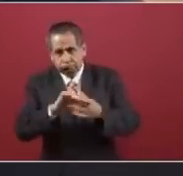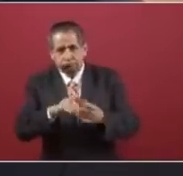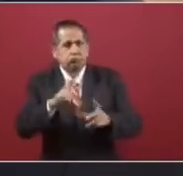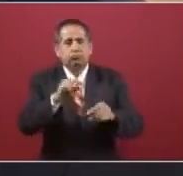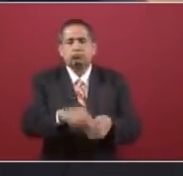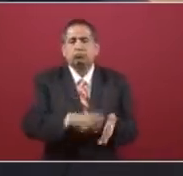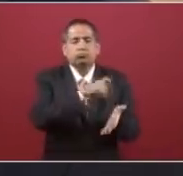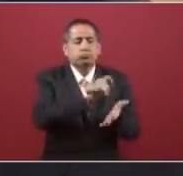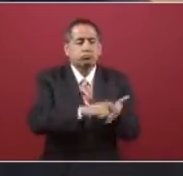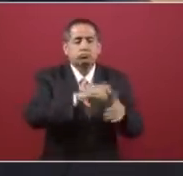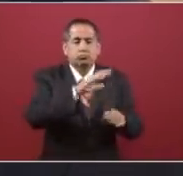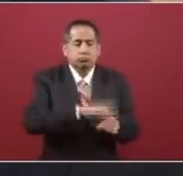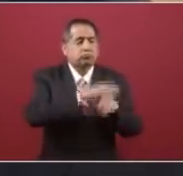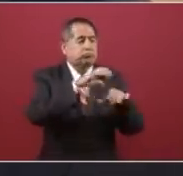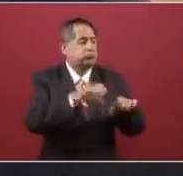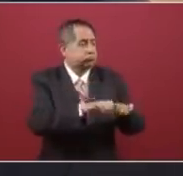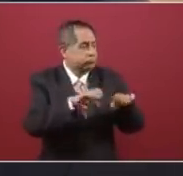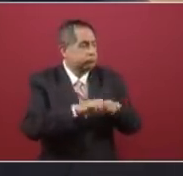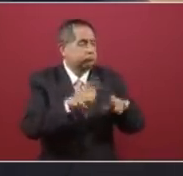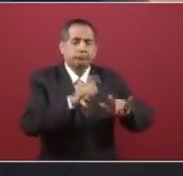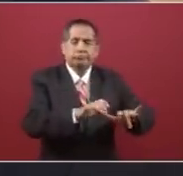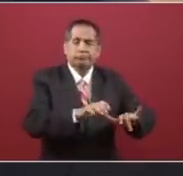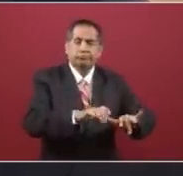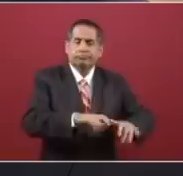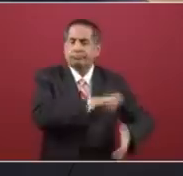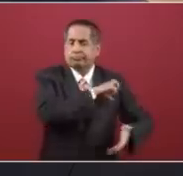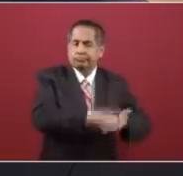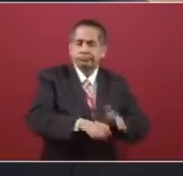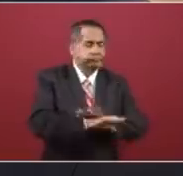comprar equipos de cómputo